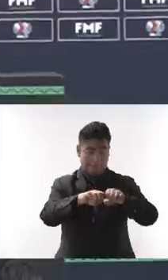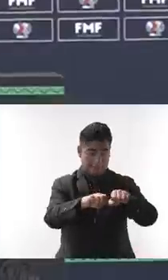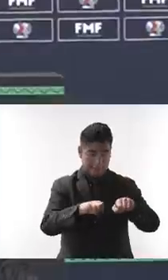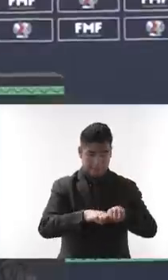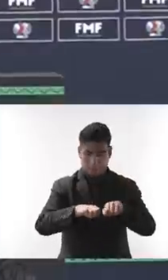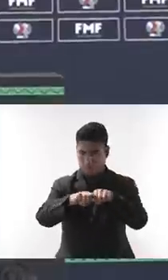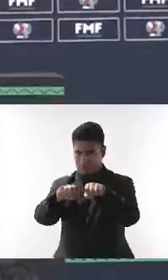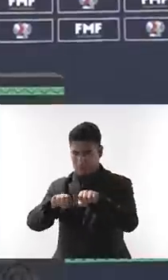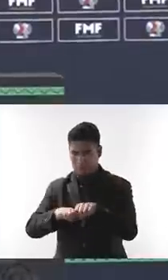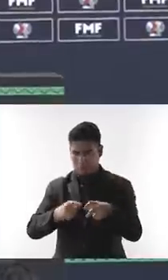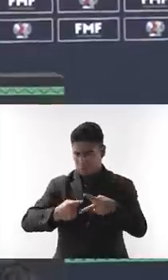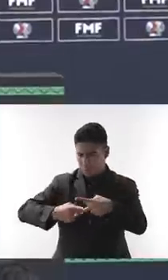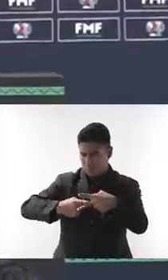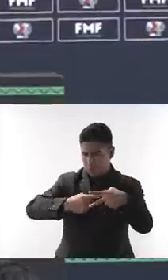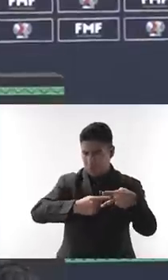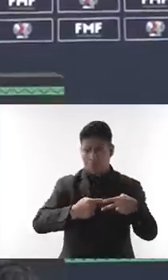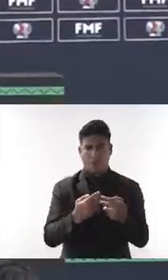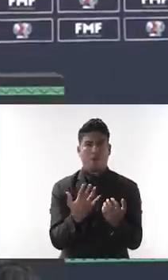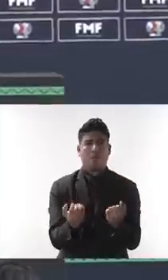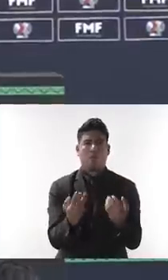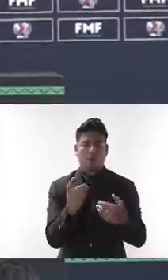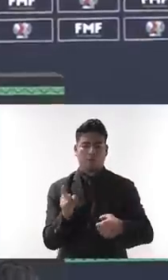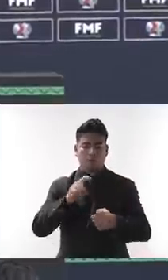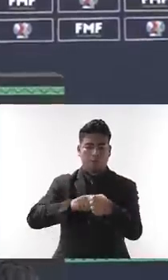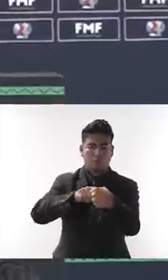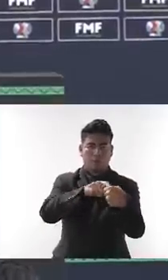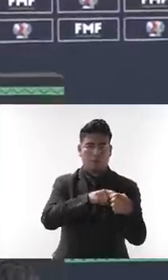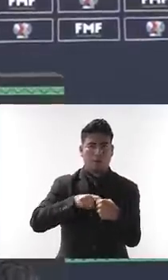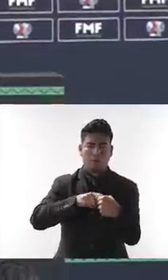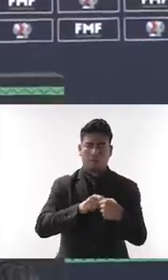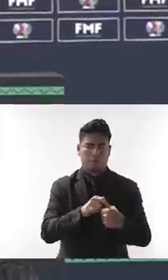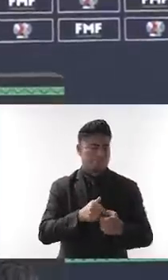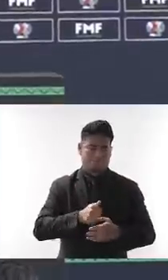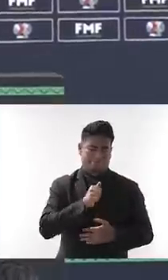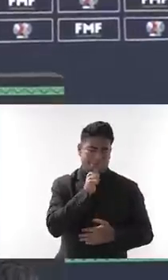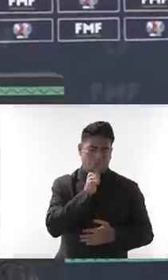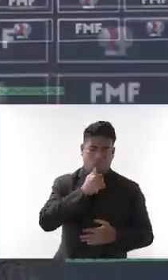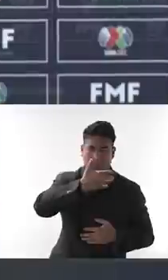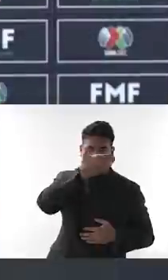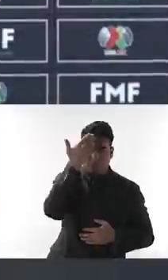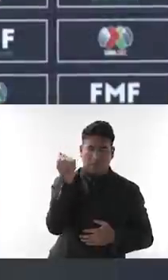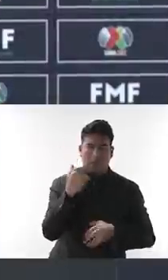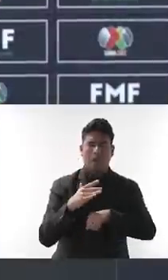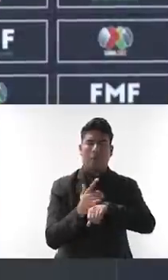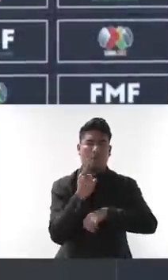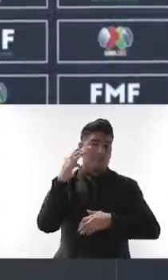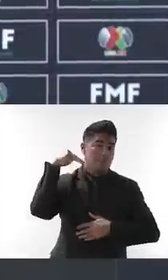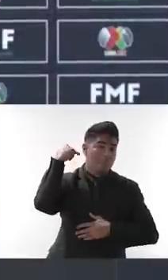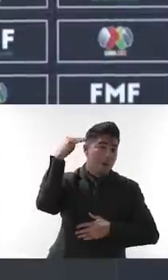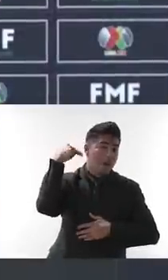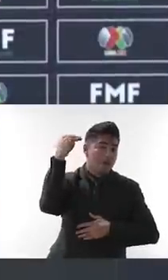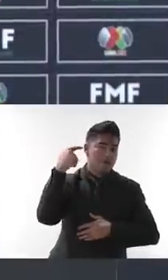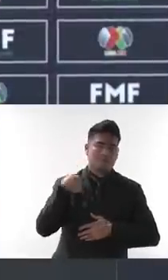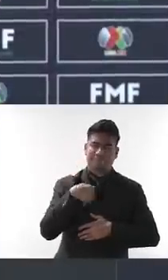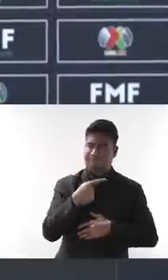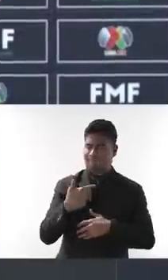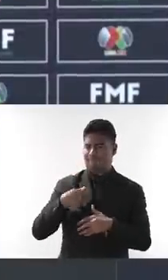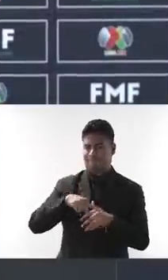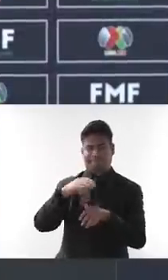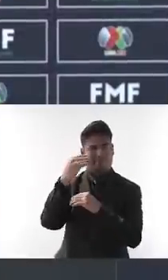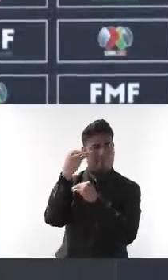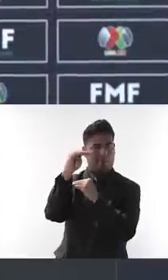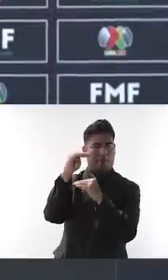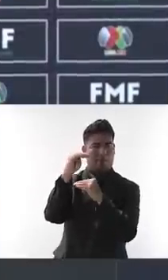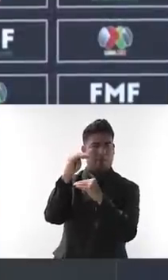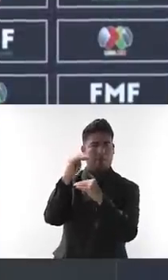se van a inscribir porque el plazo termina en marzo. pero ya hicimos